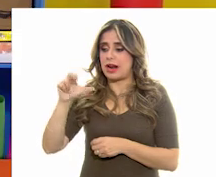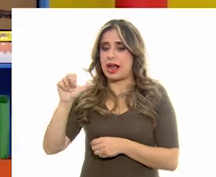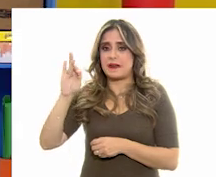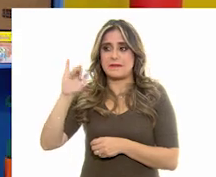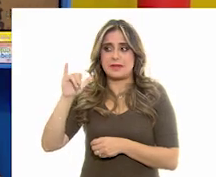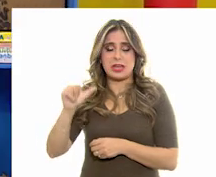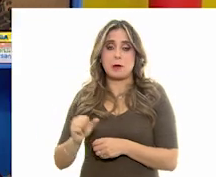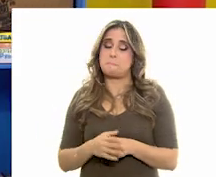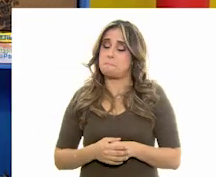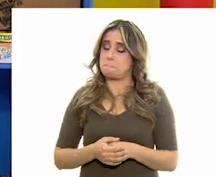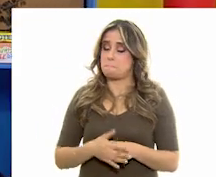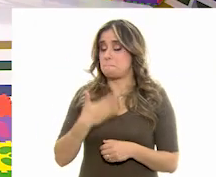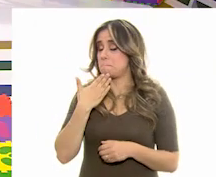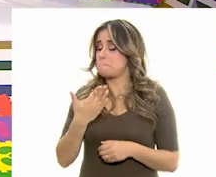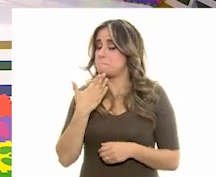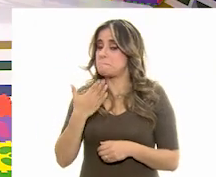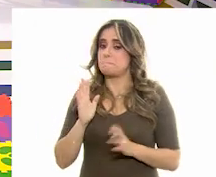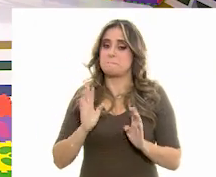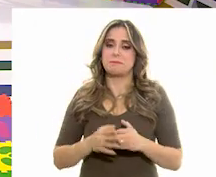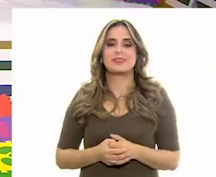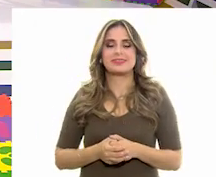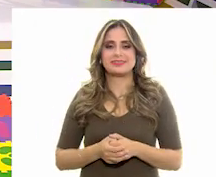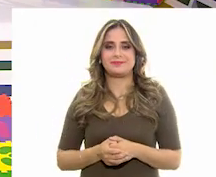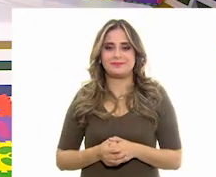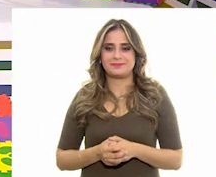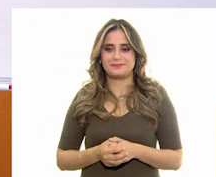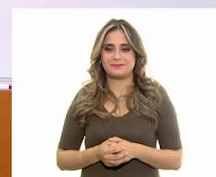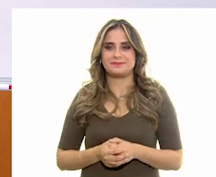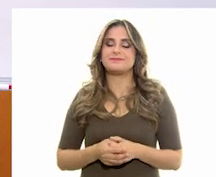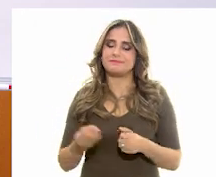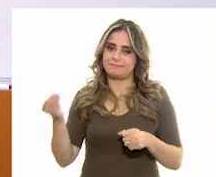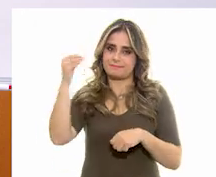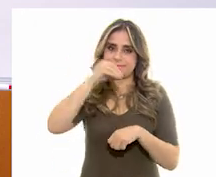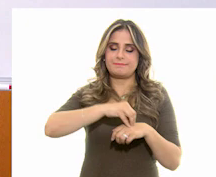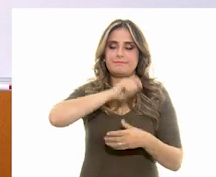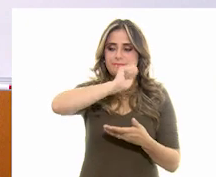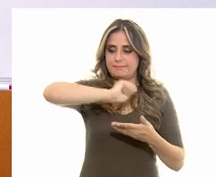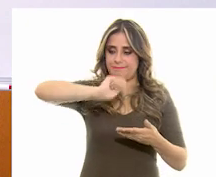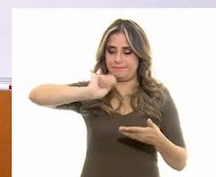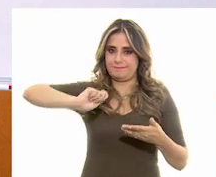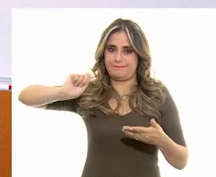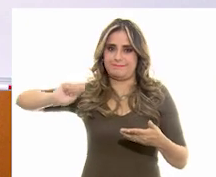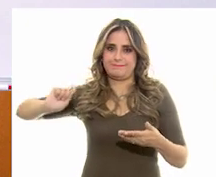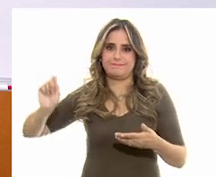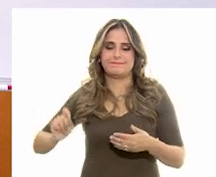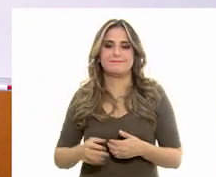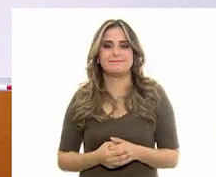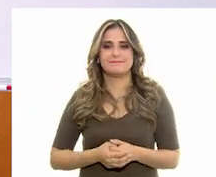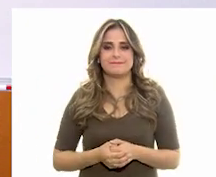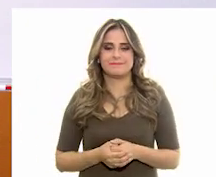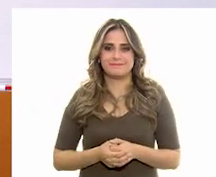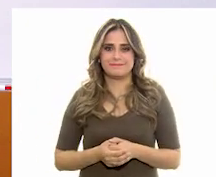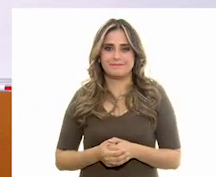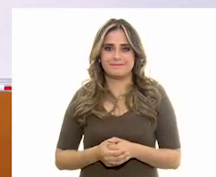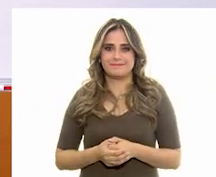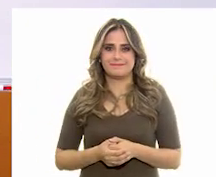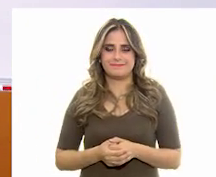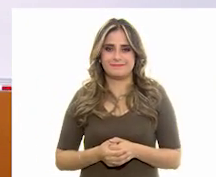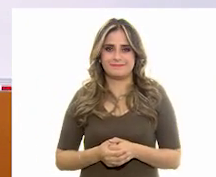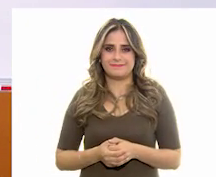¡Wow! Vamos a ver. Entonces, voy a poner aquí esto. Ajá.